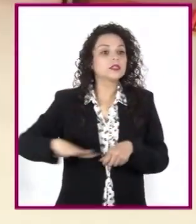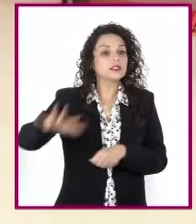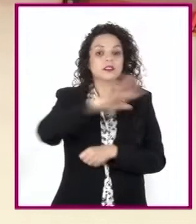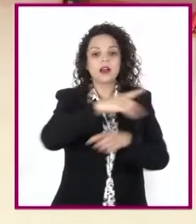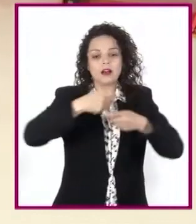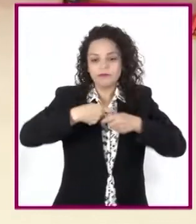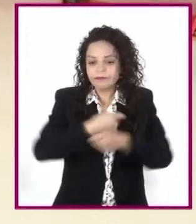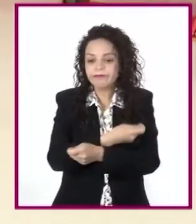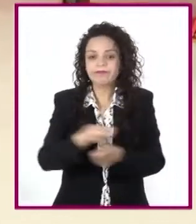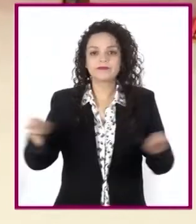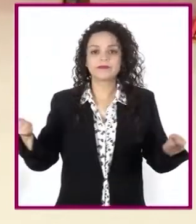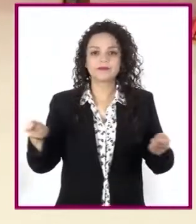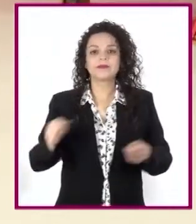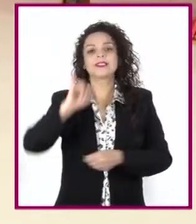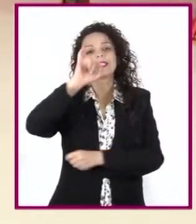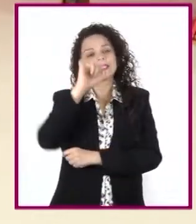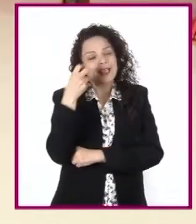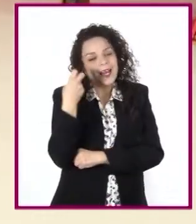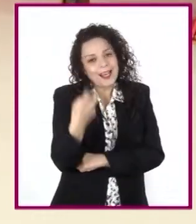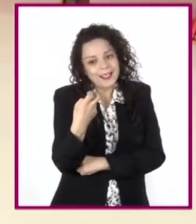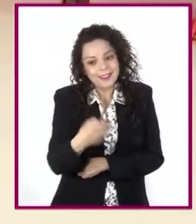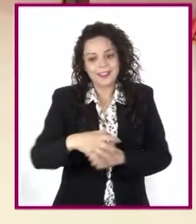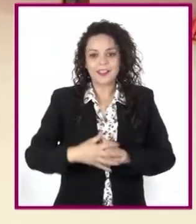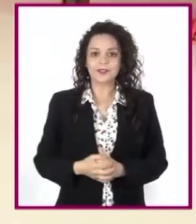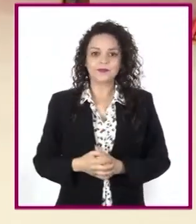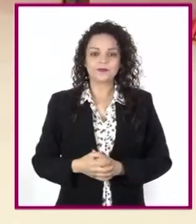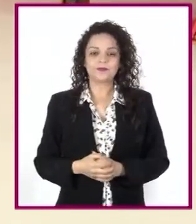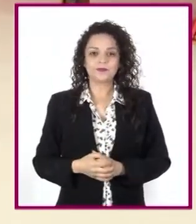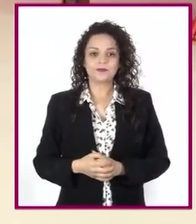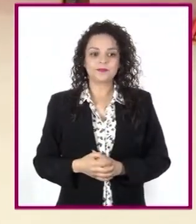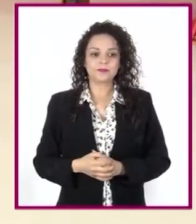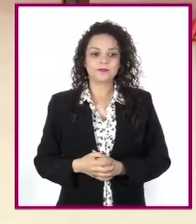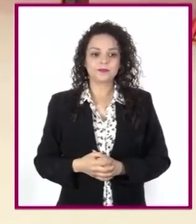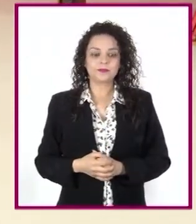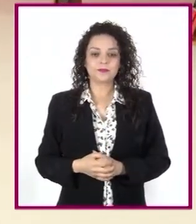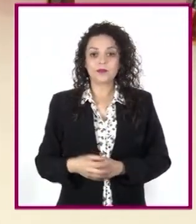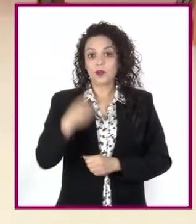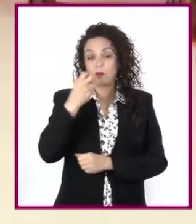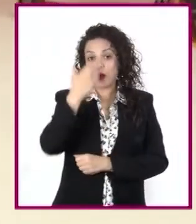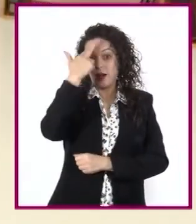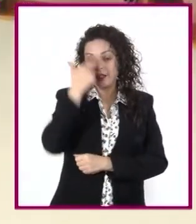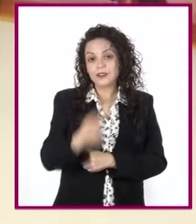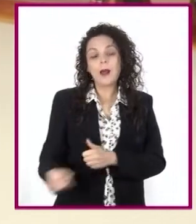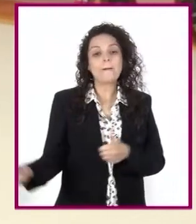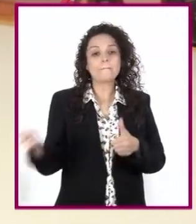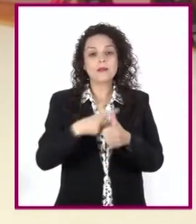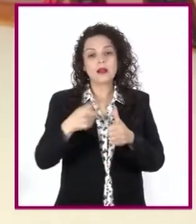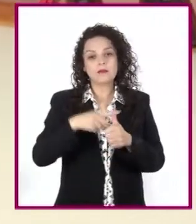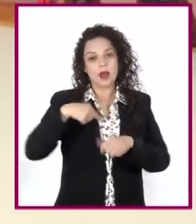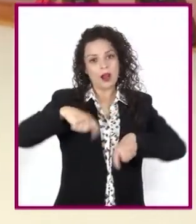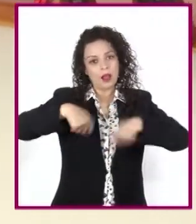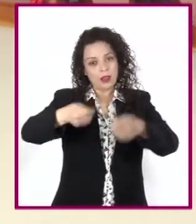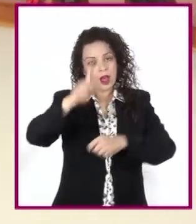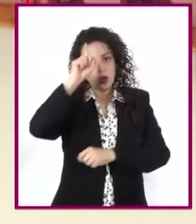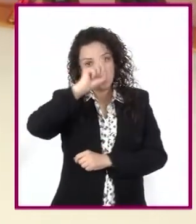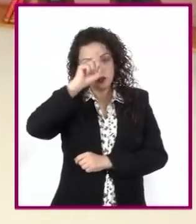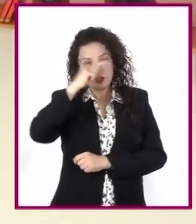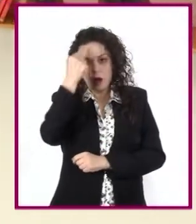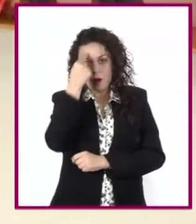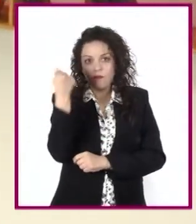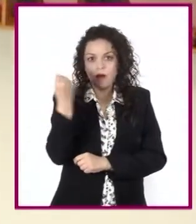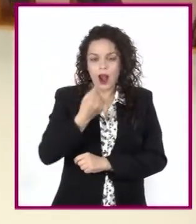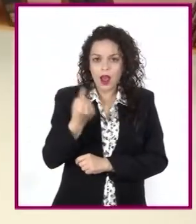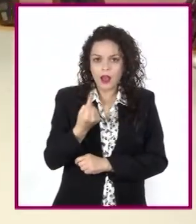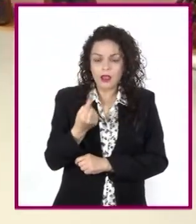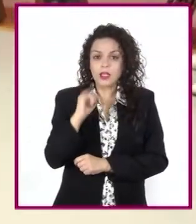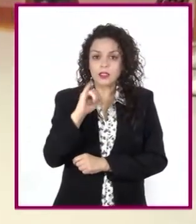dirigido. Exactamente. Por lo tanto, ese es el primer consejo que les doy para determinar si